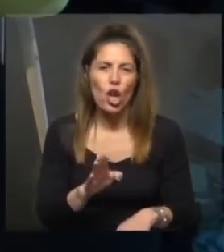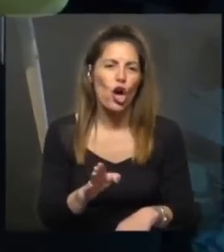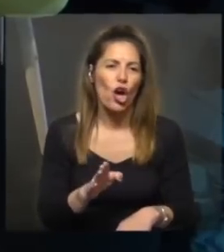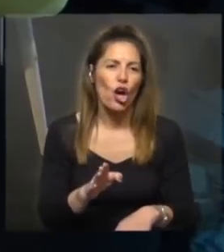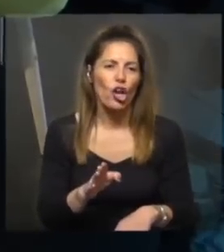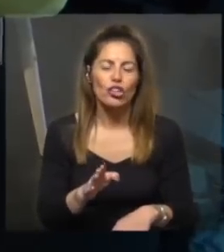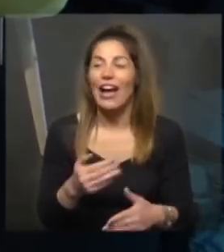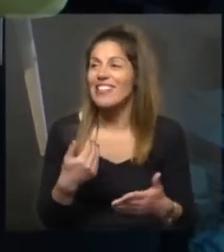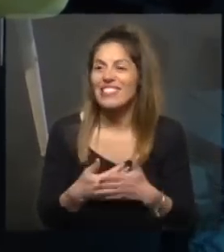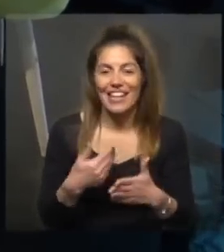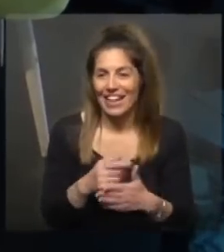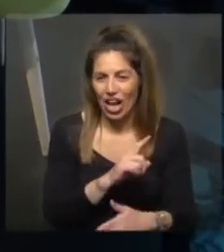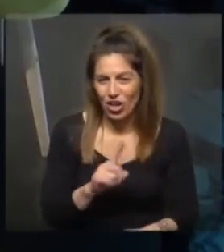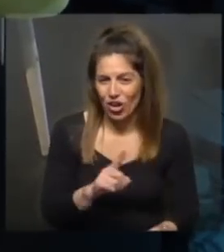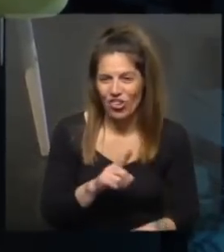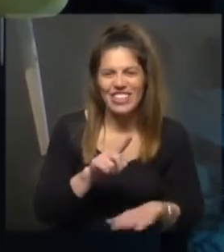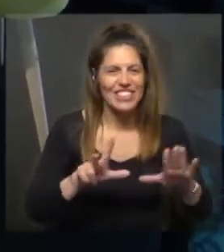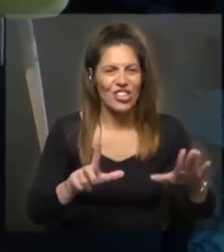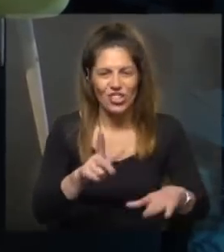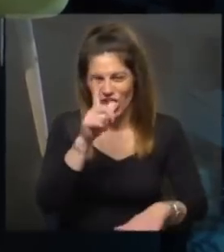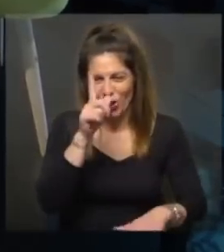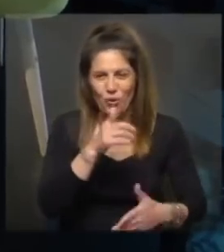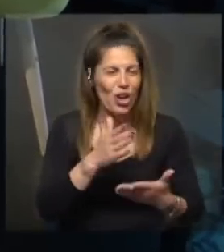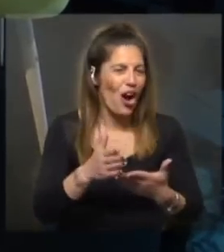no nada de 18 de julio